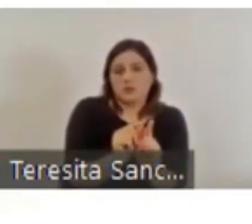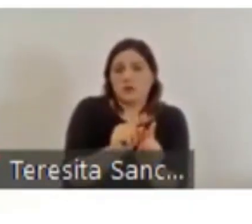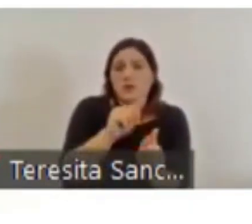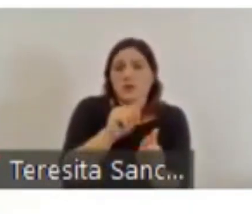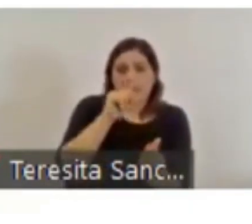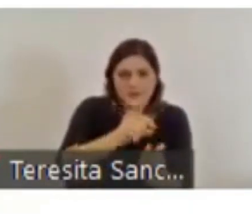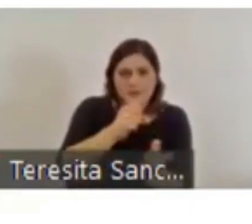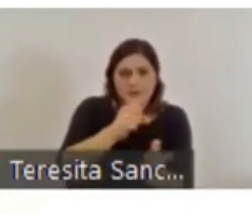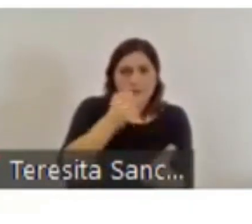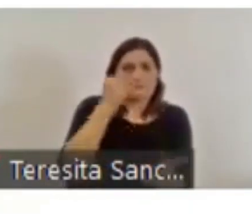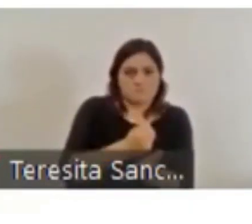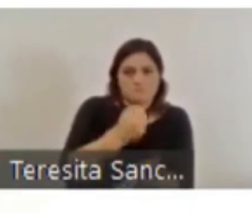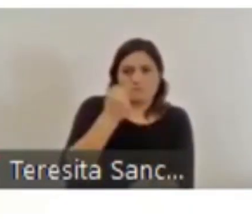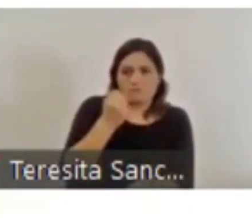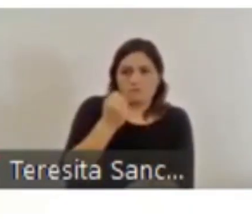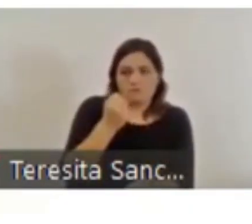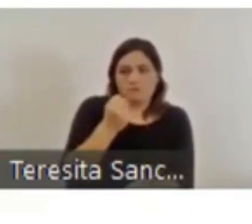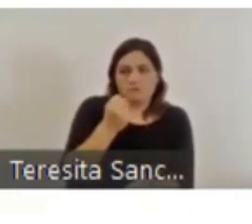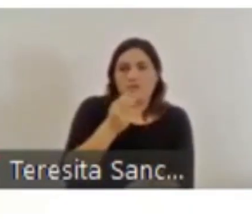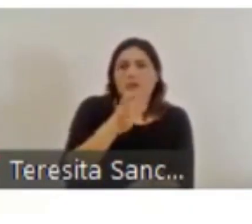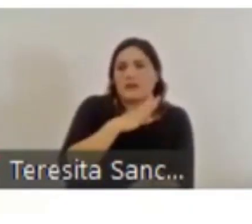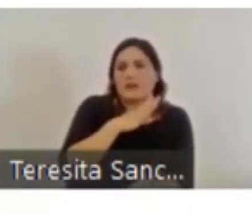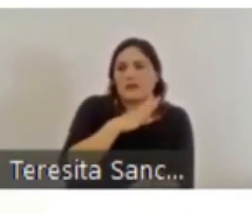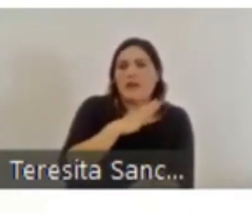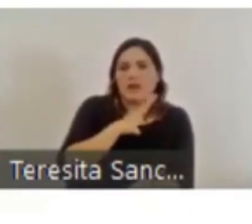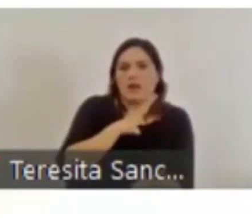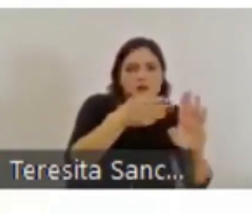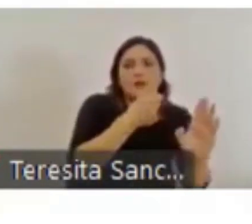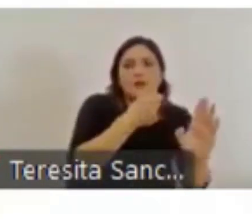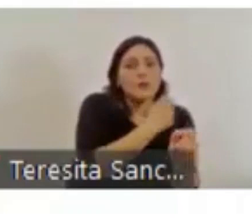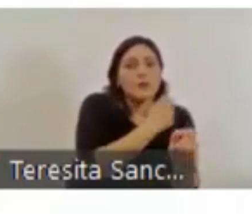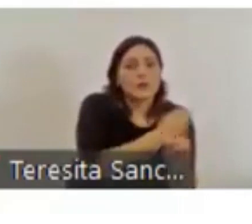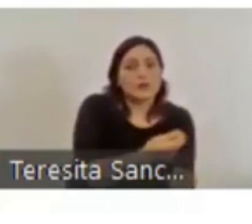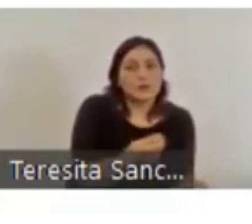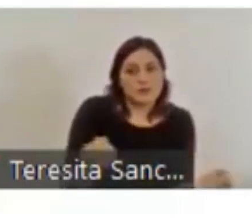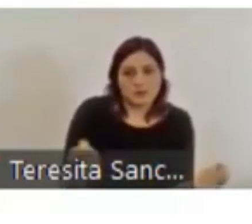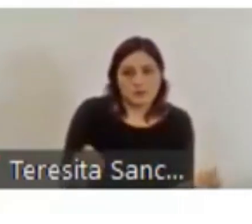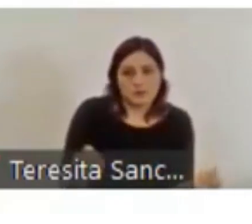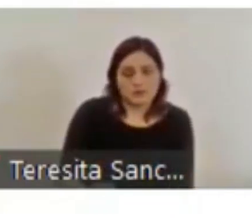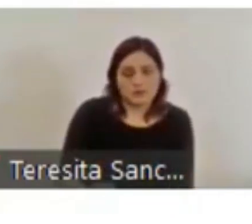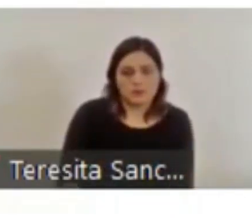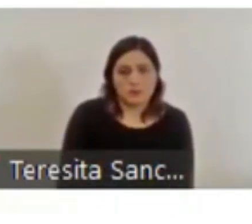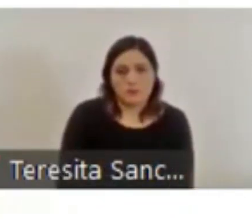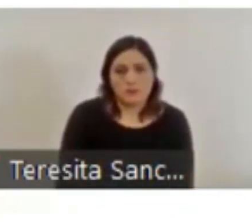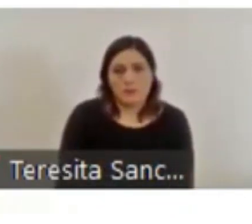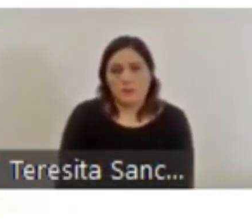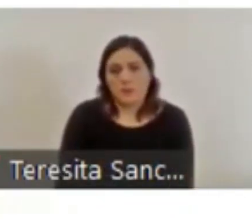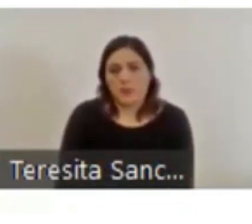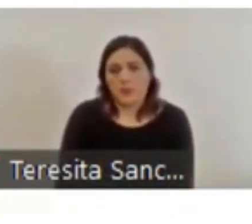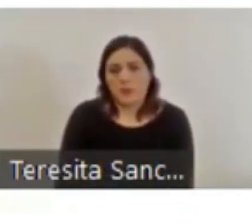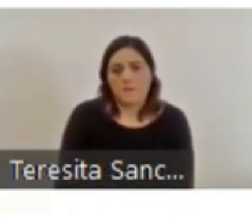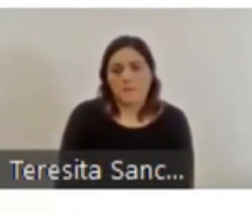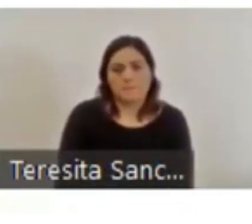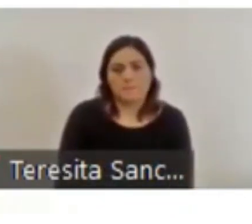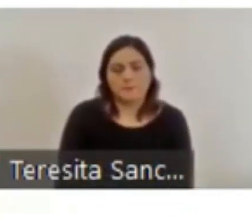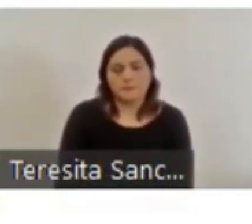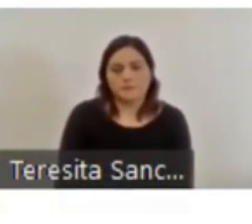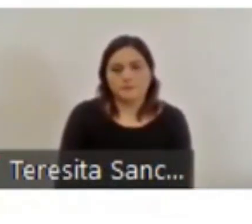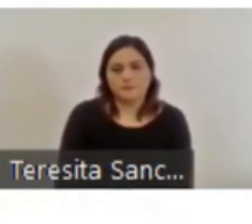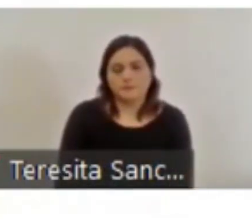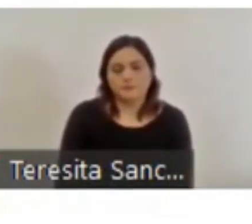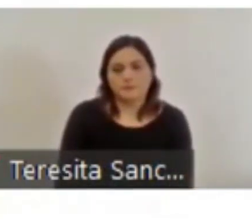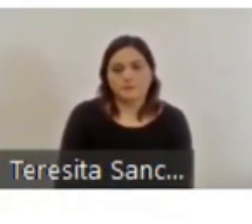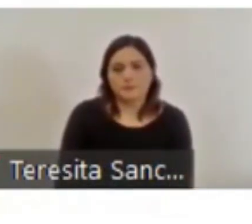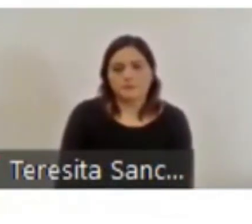oficial, que estuviera dirigido hacia los niños. Y entonces, pues